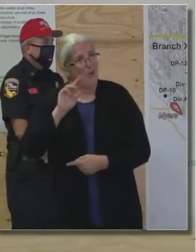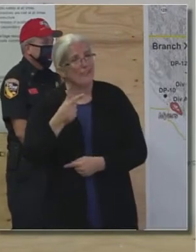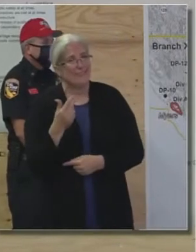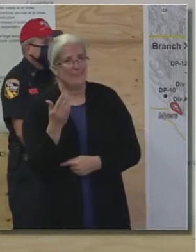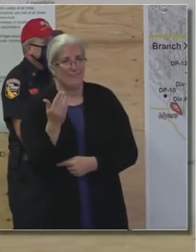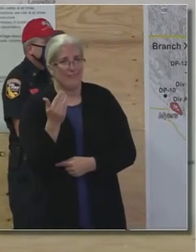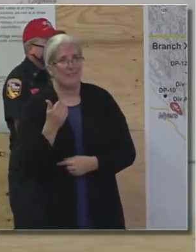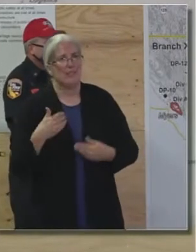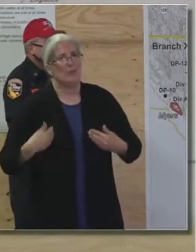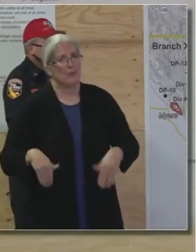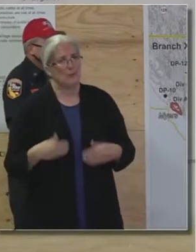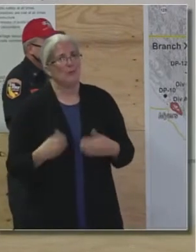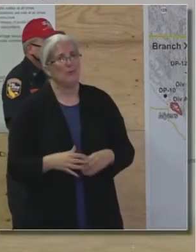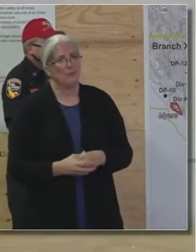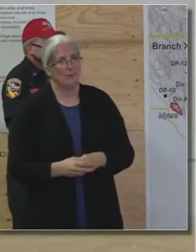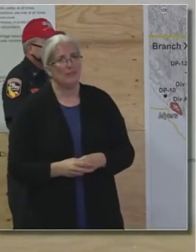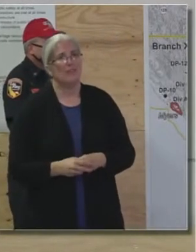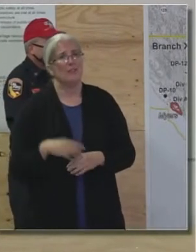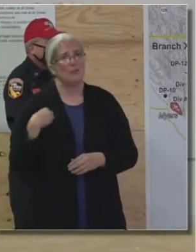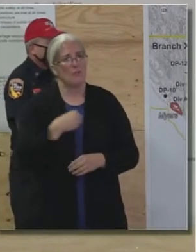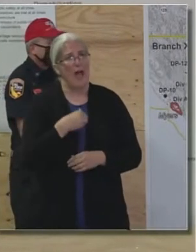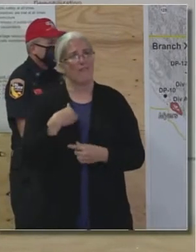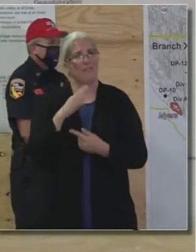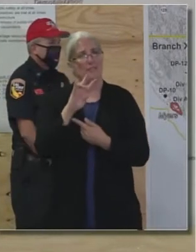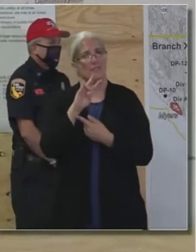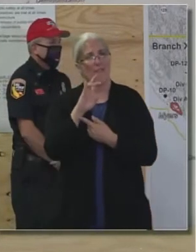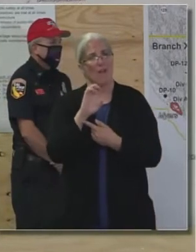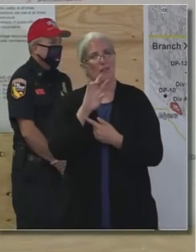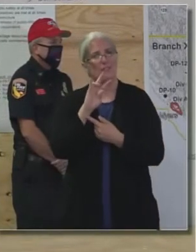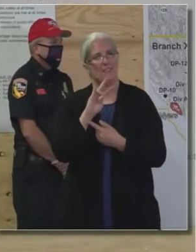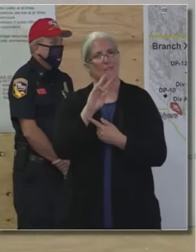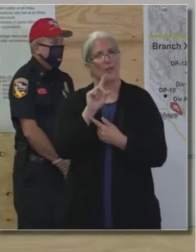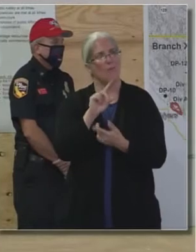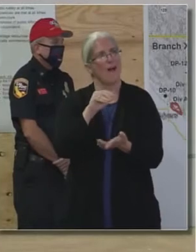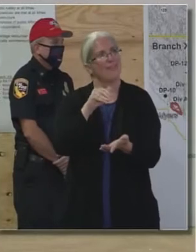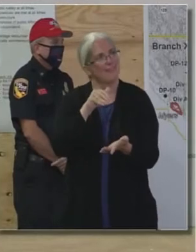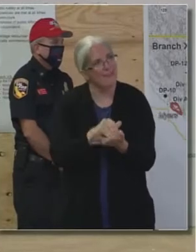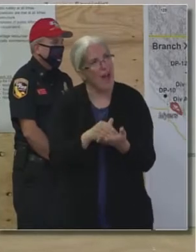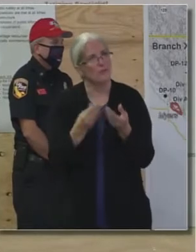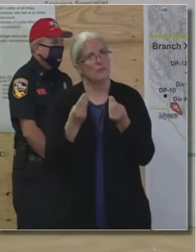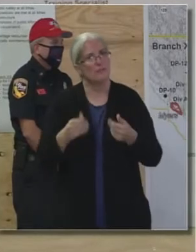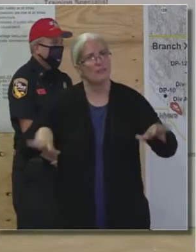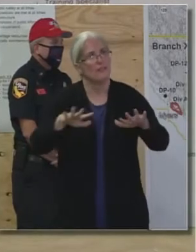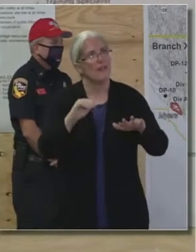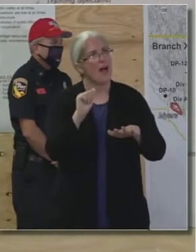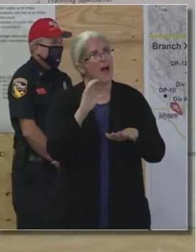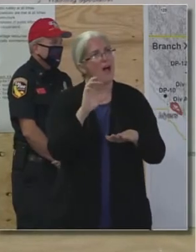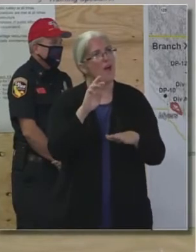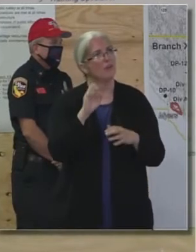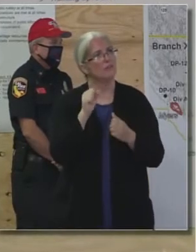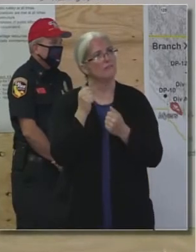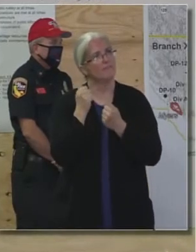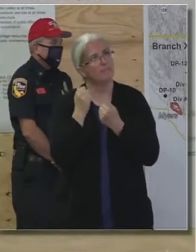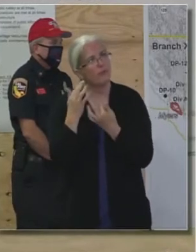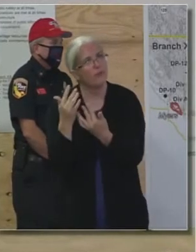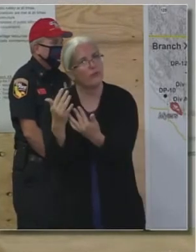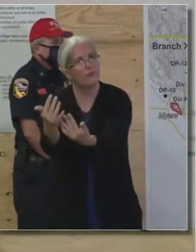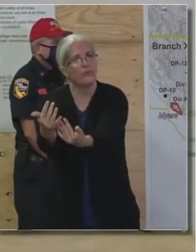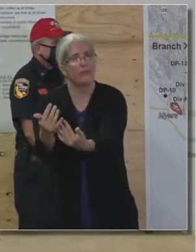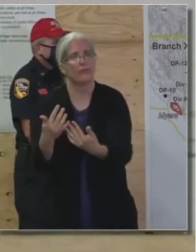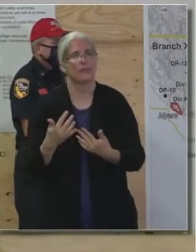se han quemado hemos quemado 772 mil acres es mucho más grande que el estado de rhode